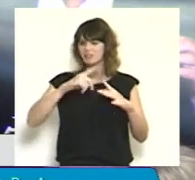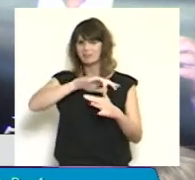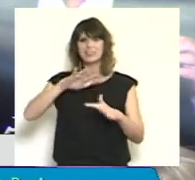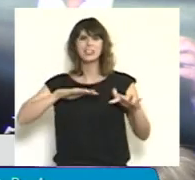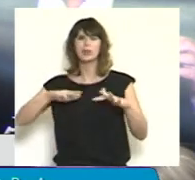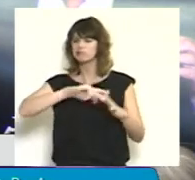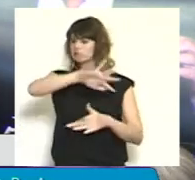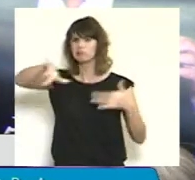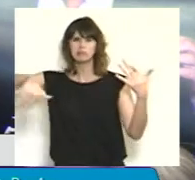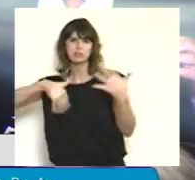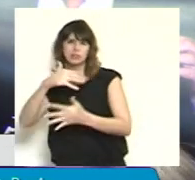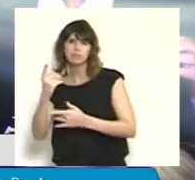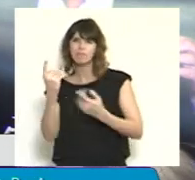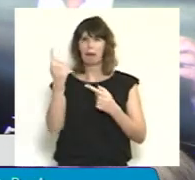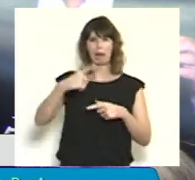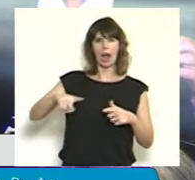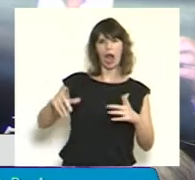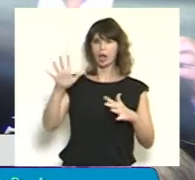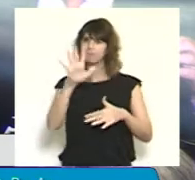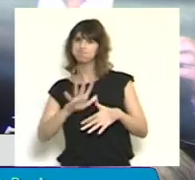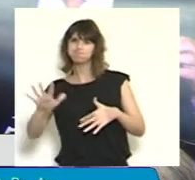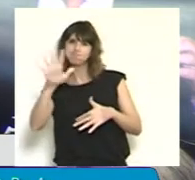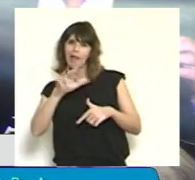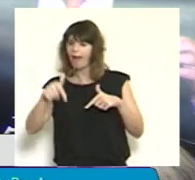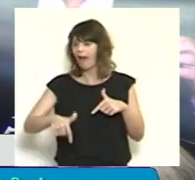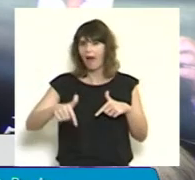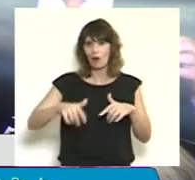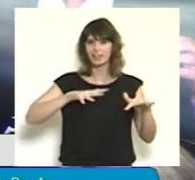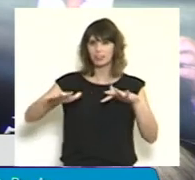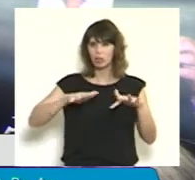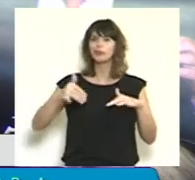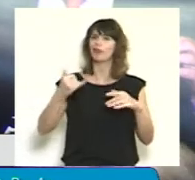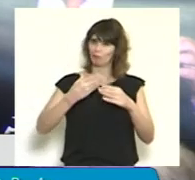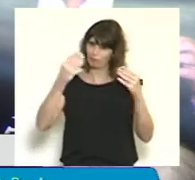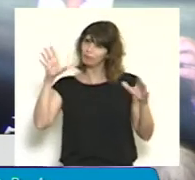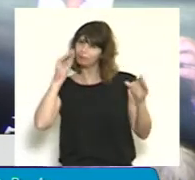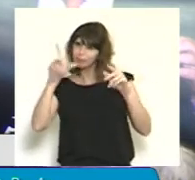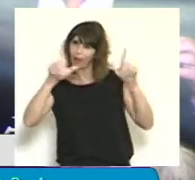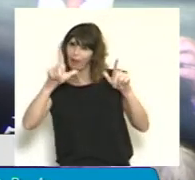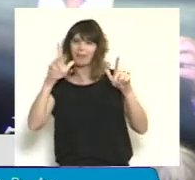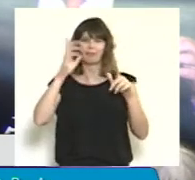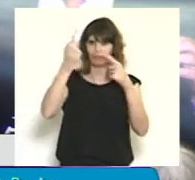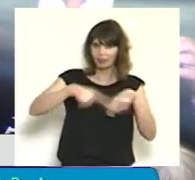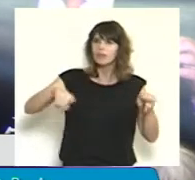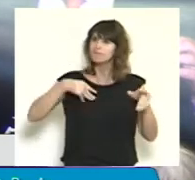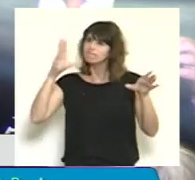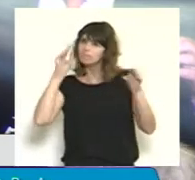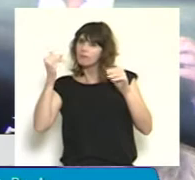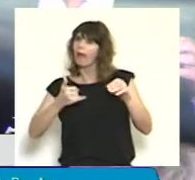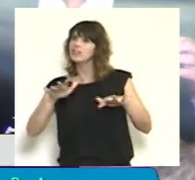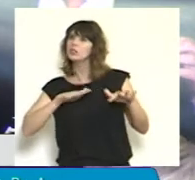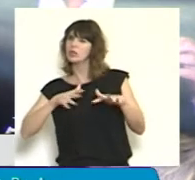enrarecido, como gusta llamarlos a los creadores de opinión pública, a los formadores de opinión, me parece